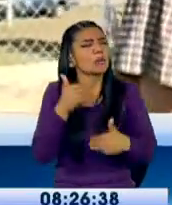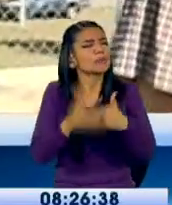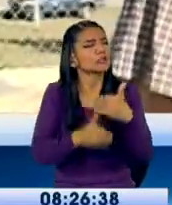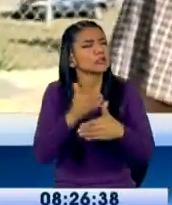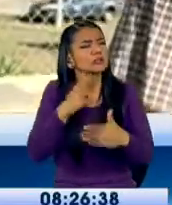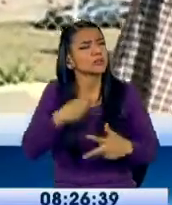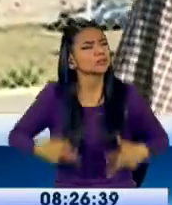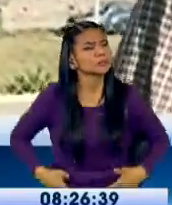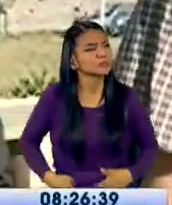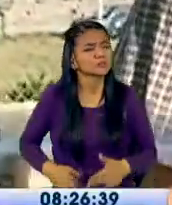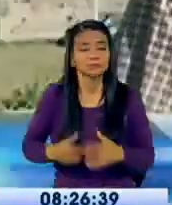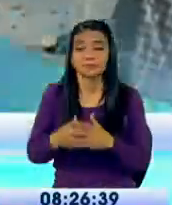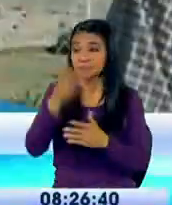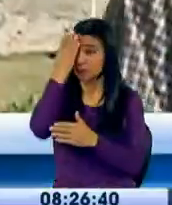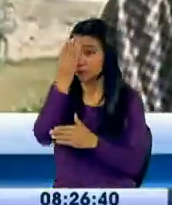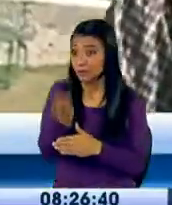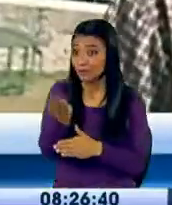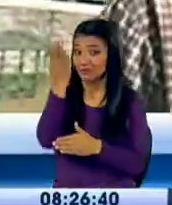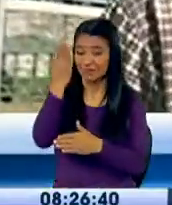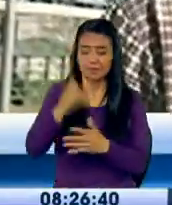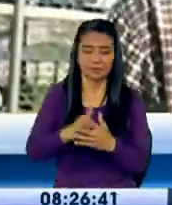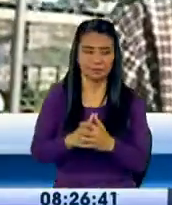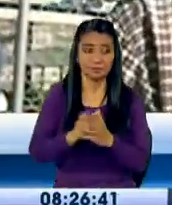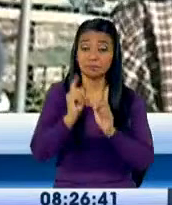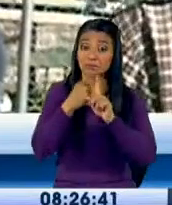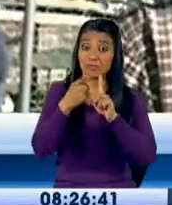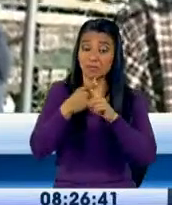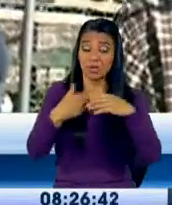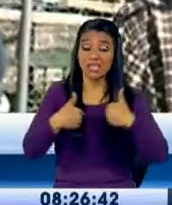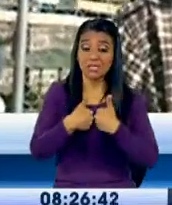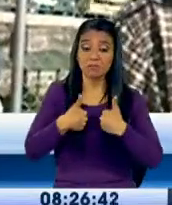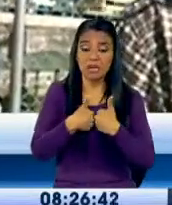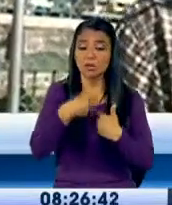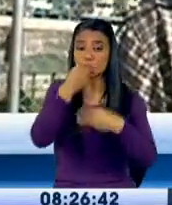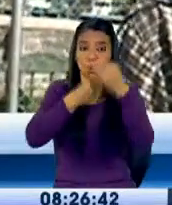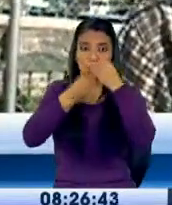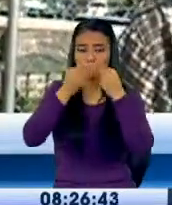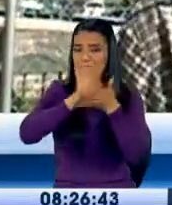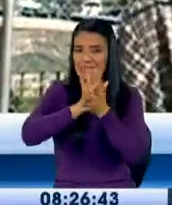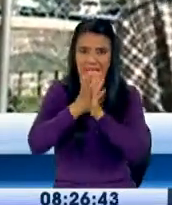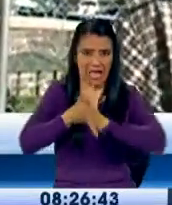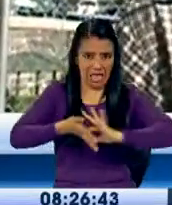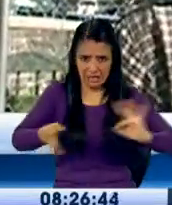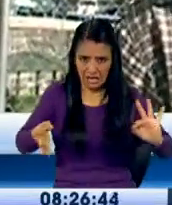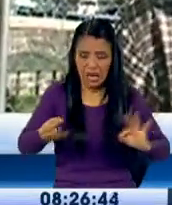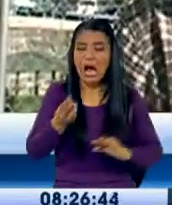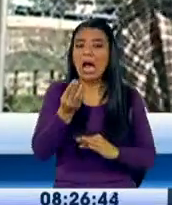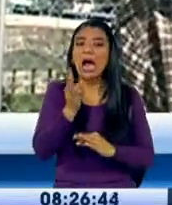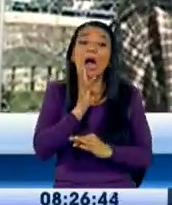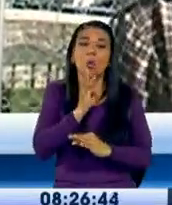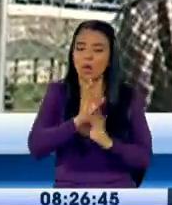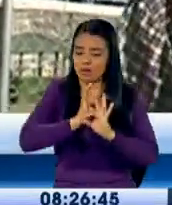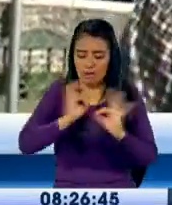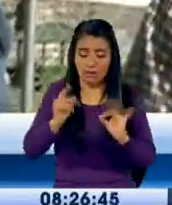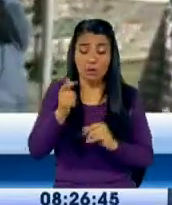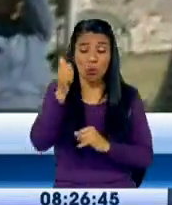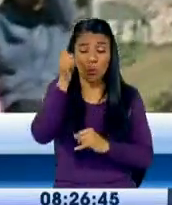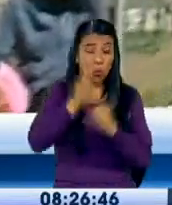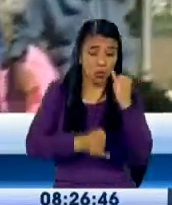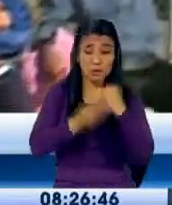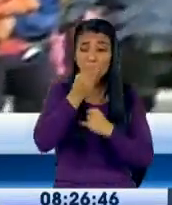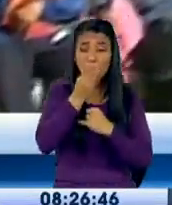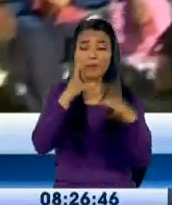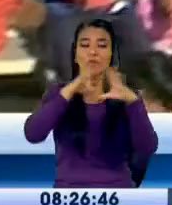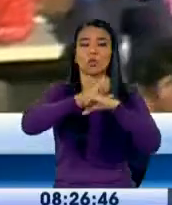quirúrgico? Buenos días. En primer lugar, las mascotas tienen que estar en ayunas. Se les puede dar su última comida la noche anterior. Tienen que venir con